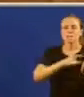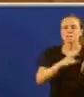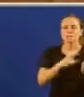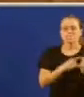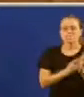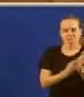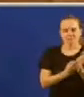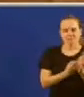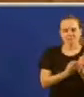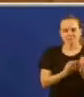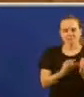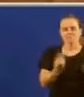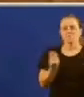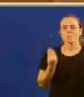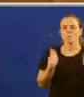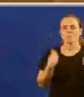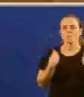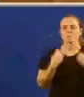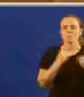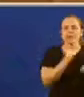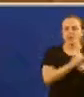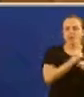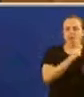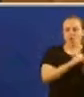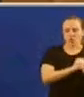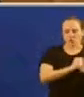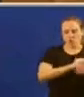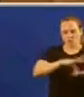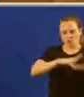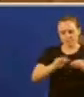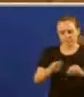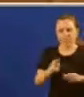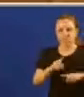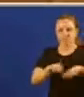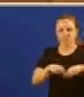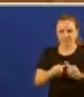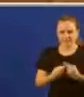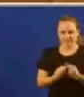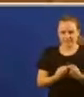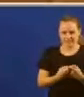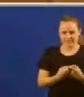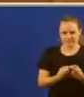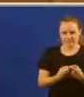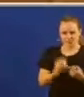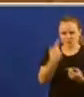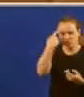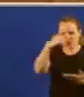laboral? O 3,2%. E, mire,